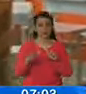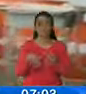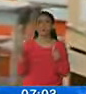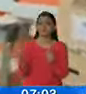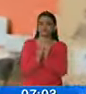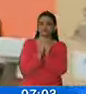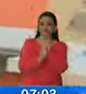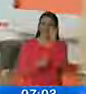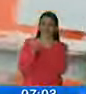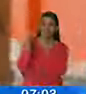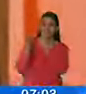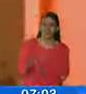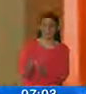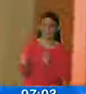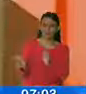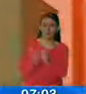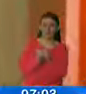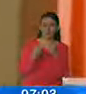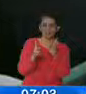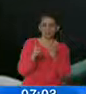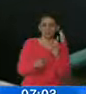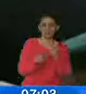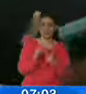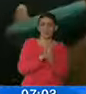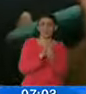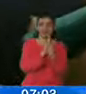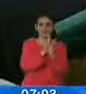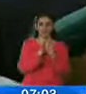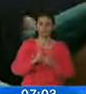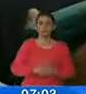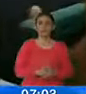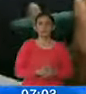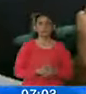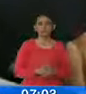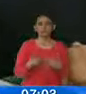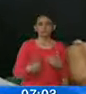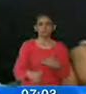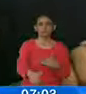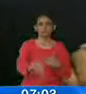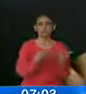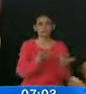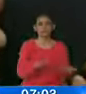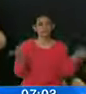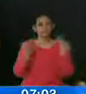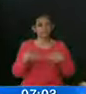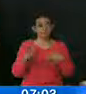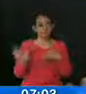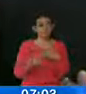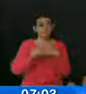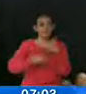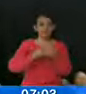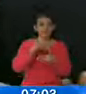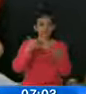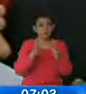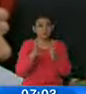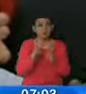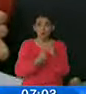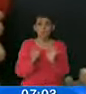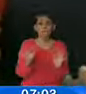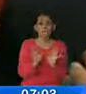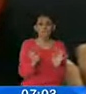hizo junto a la candidata y varios simpatizantes. Desarrollado normalmente, hay que esperar que termine el proceso y que no se presenten